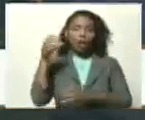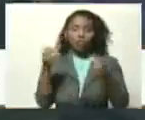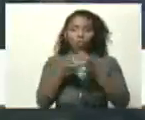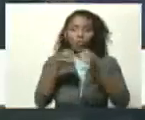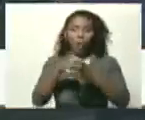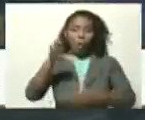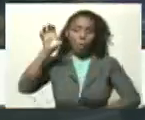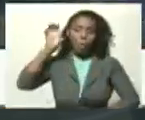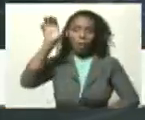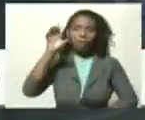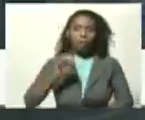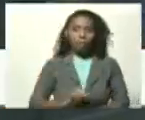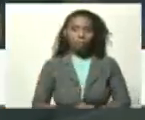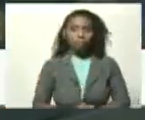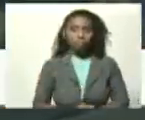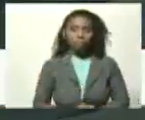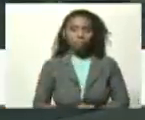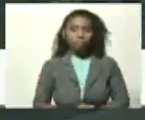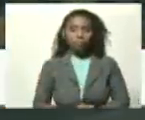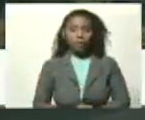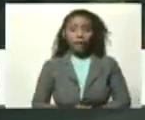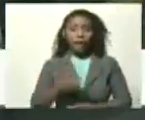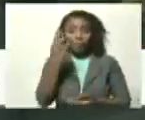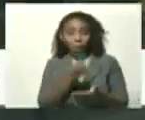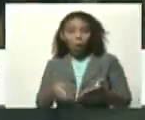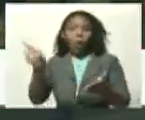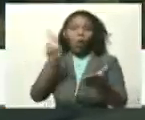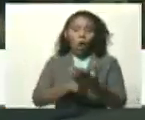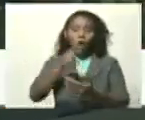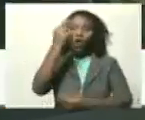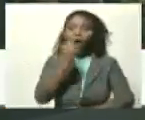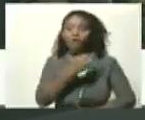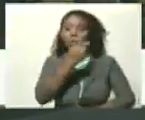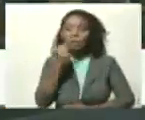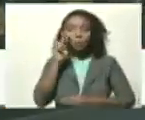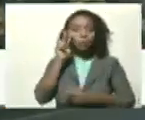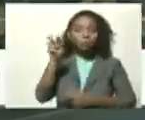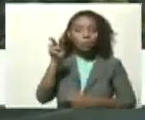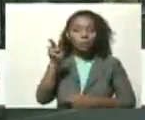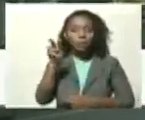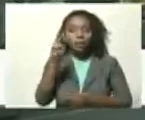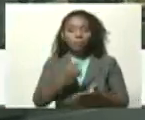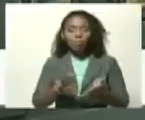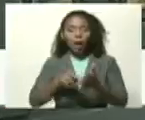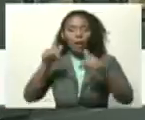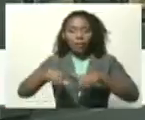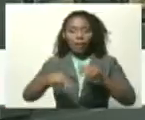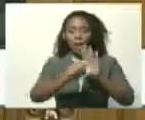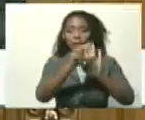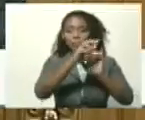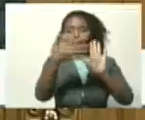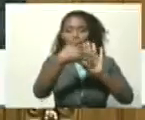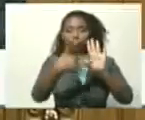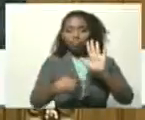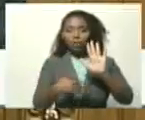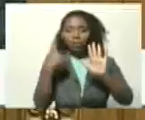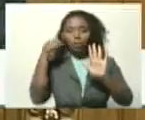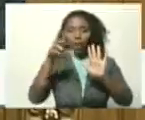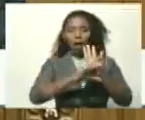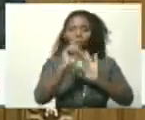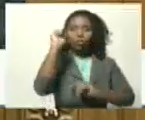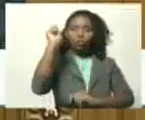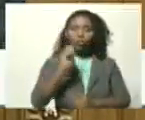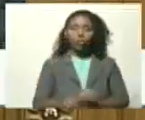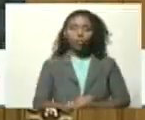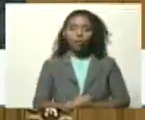de la patria, es la reafirmación del contenido de esta Constitución.